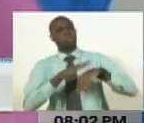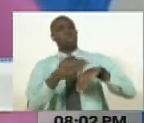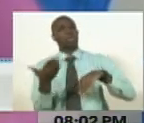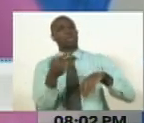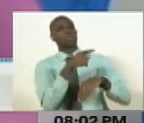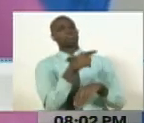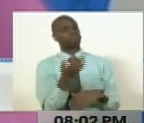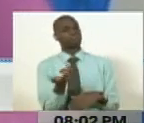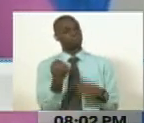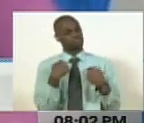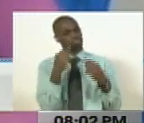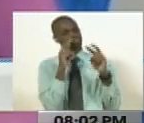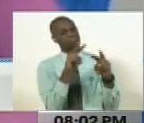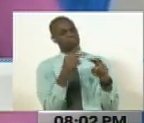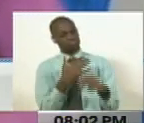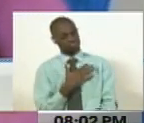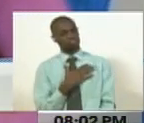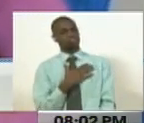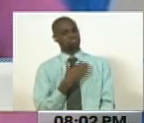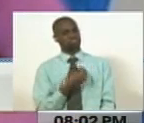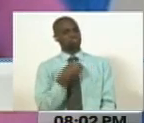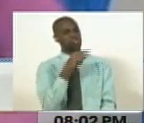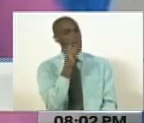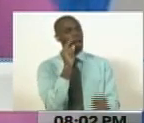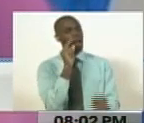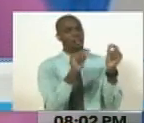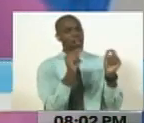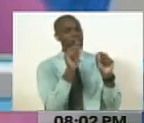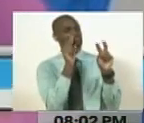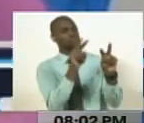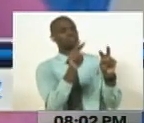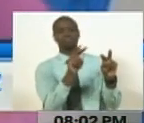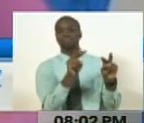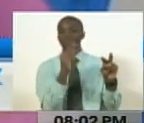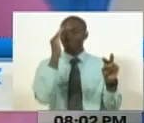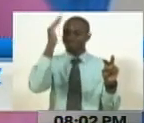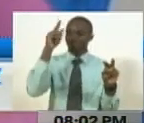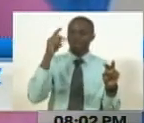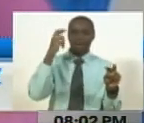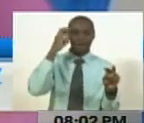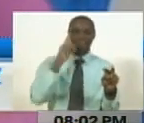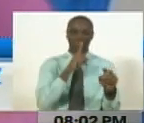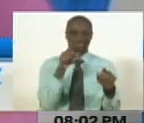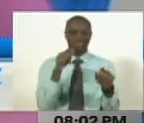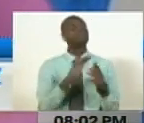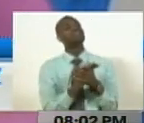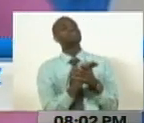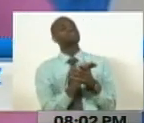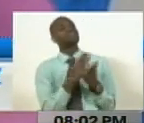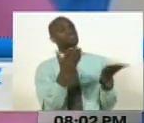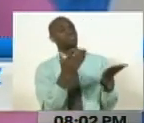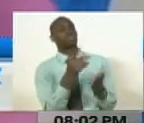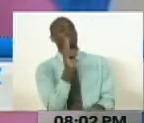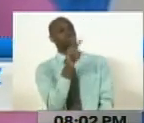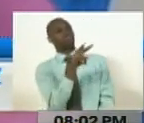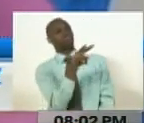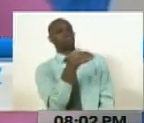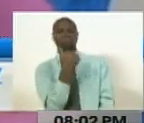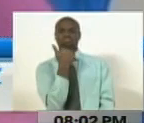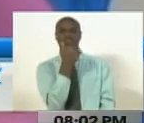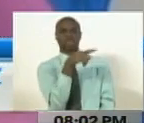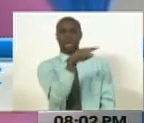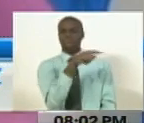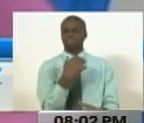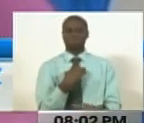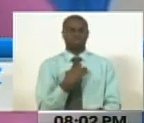me llamó mucho la atención, estuve viendo el debate, está Jorge, y me llamó mucho la atención que se hayan